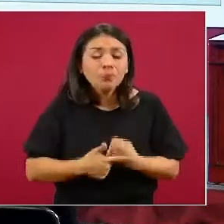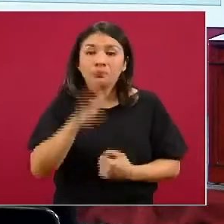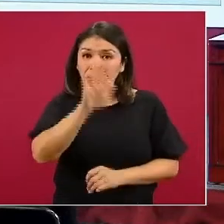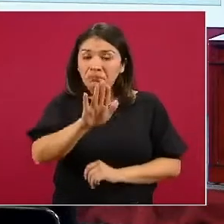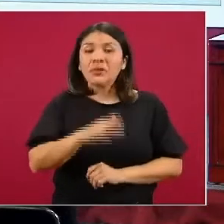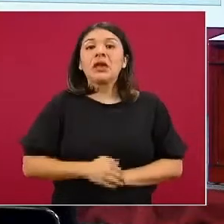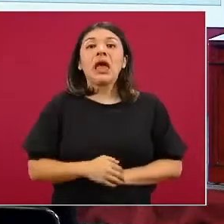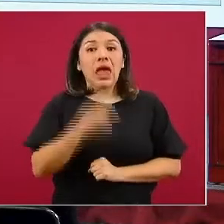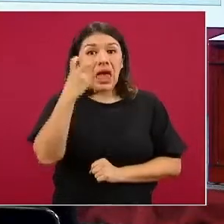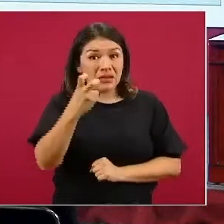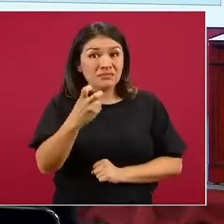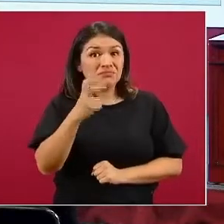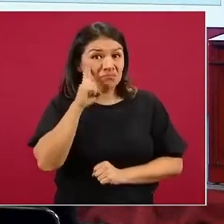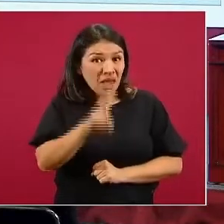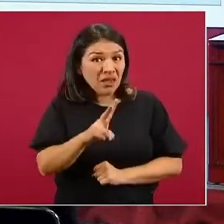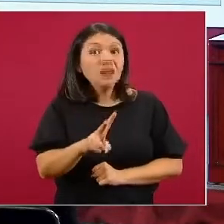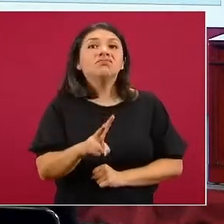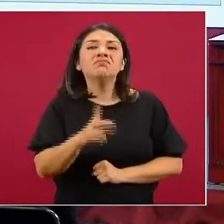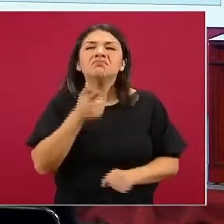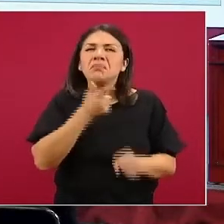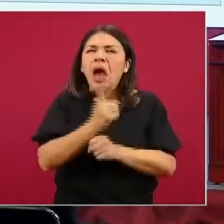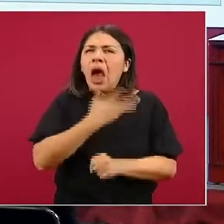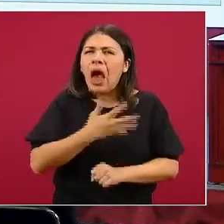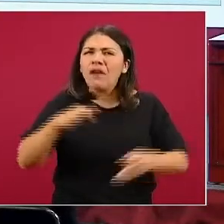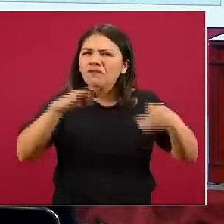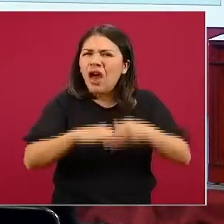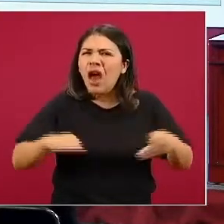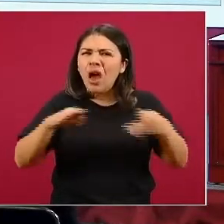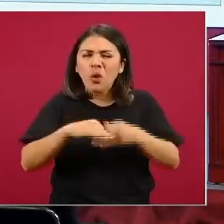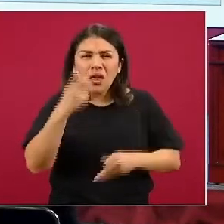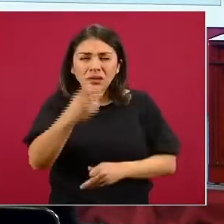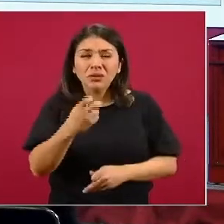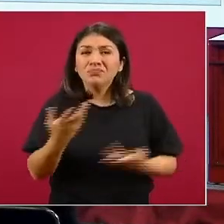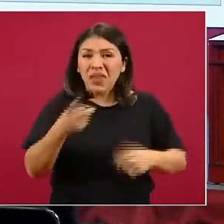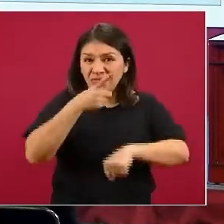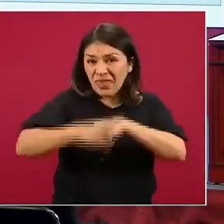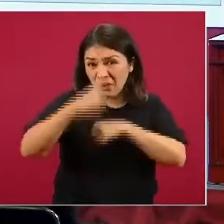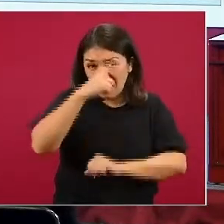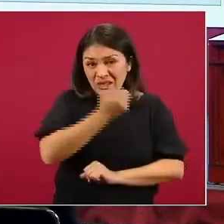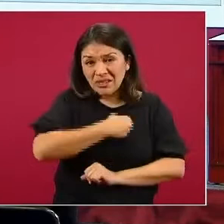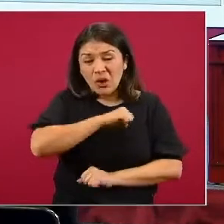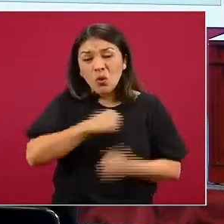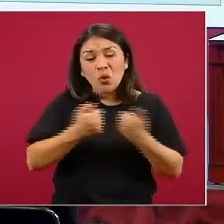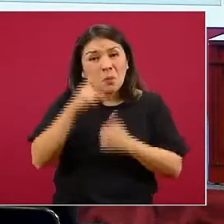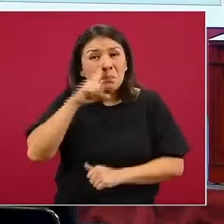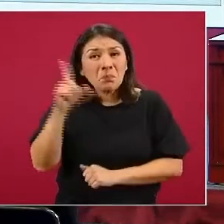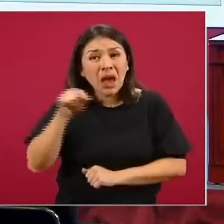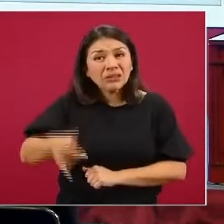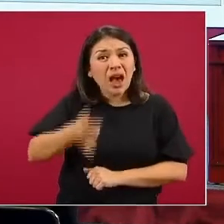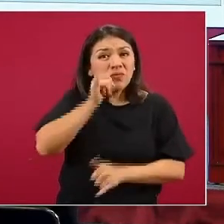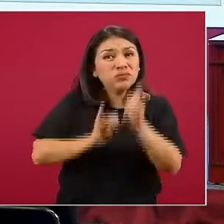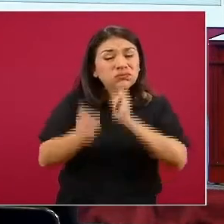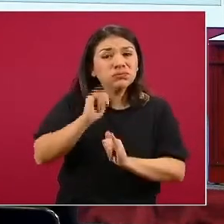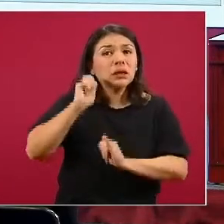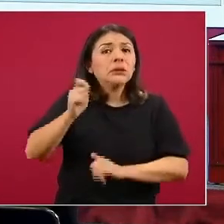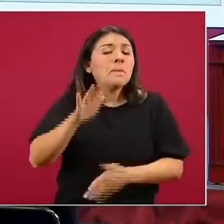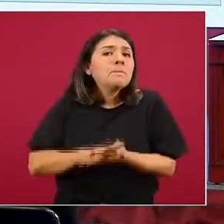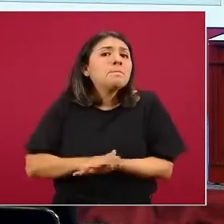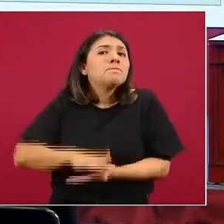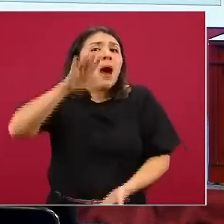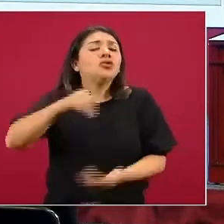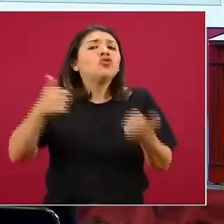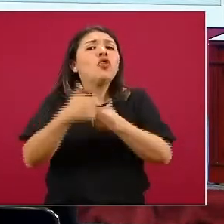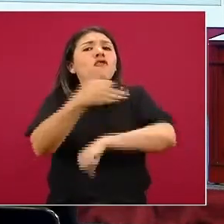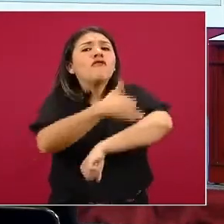Evidentemente, y esto es una situación con la que nos encontramos frecuentemente, los daños a la salud provocados por el alcohol son mayores en las